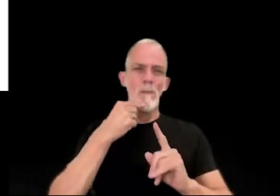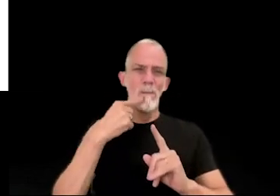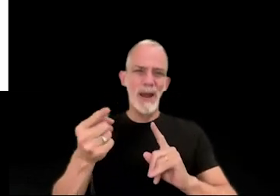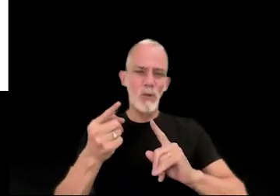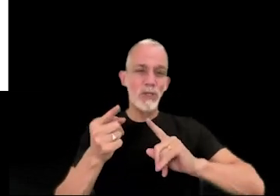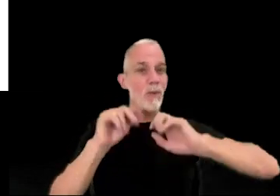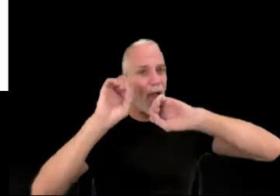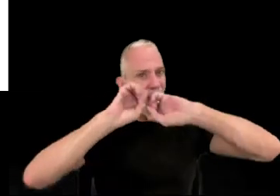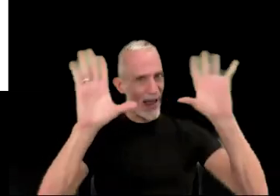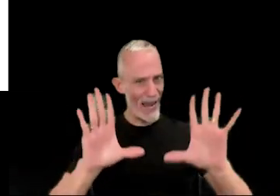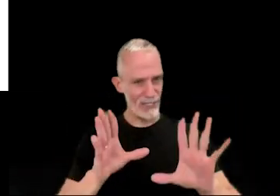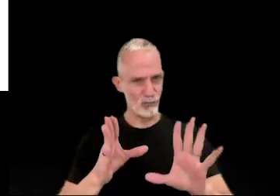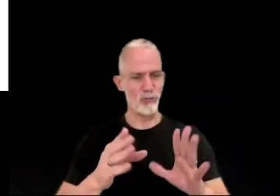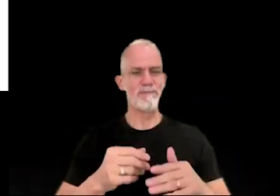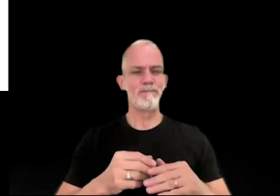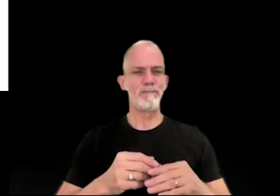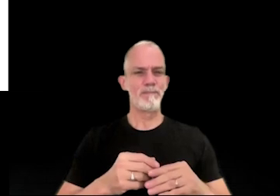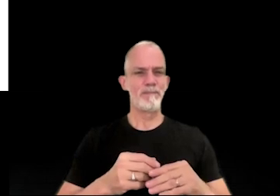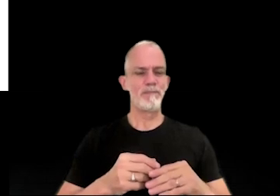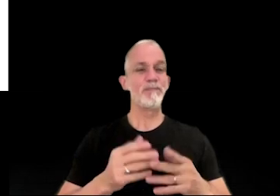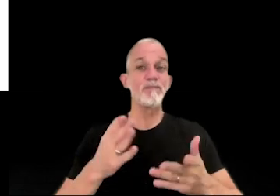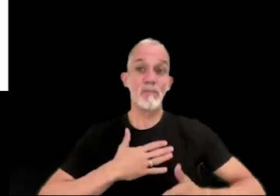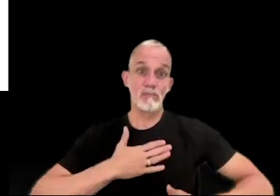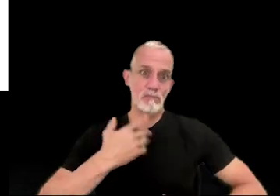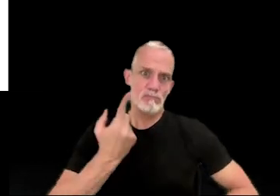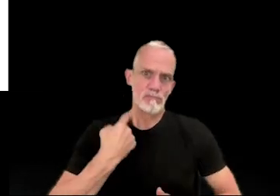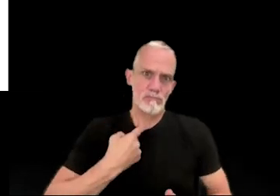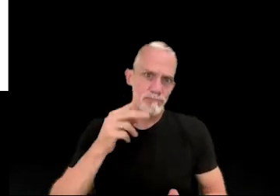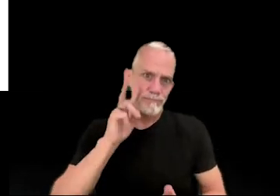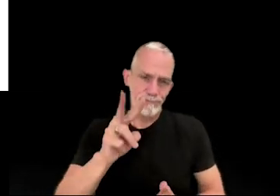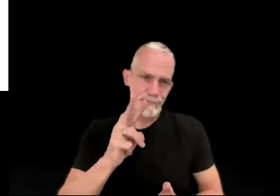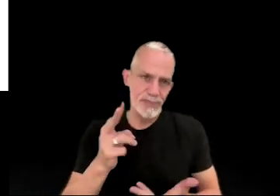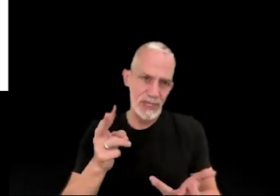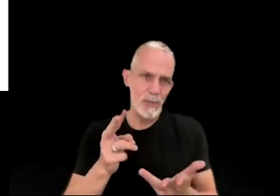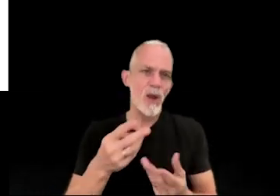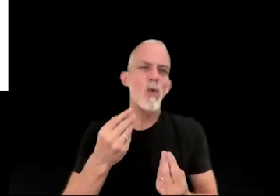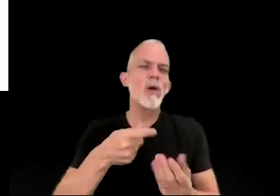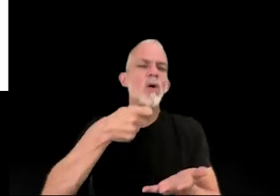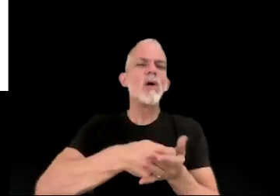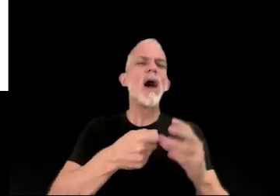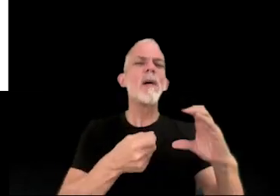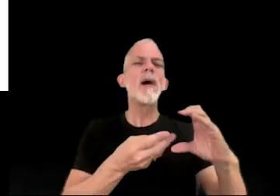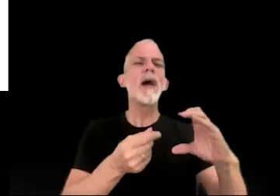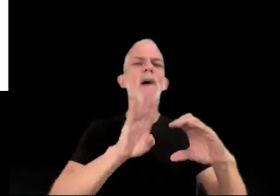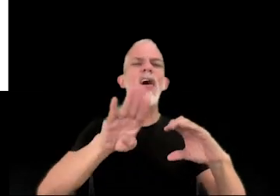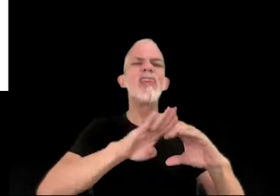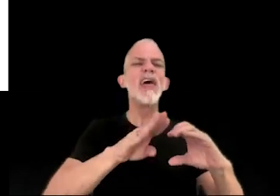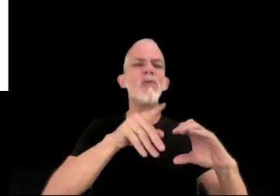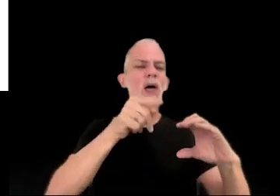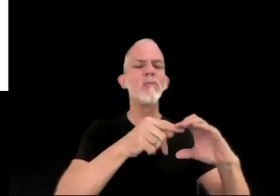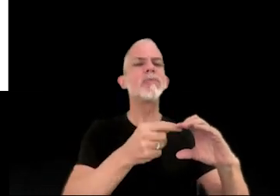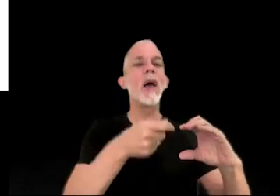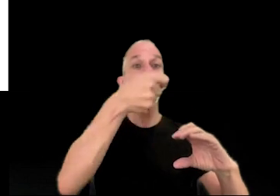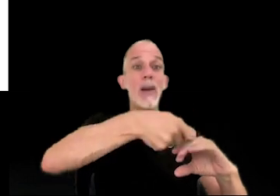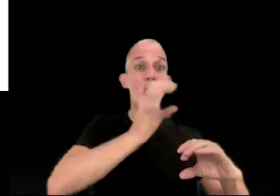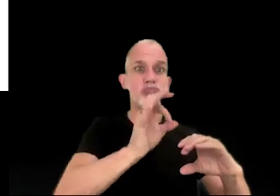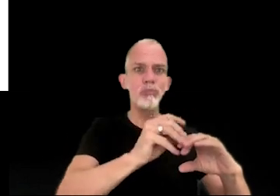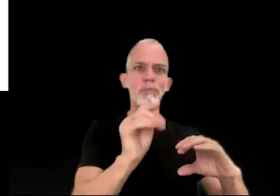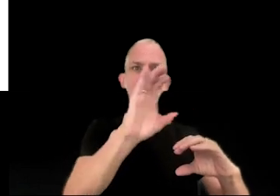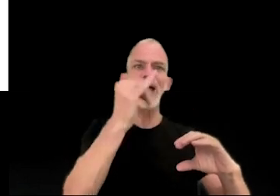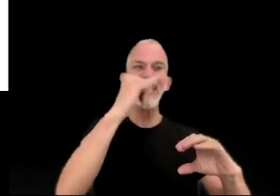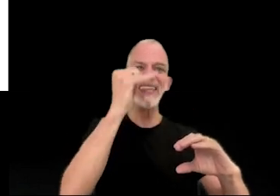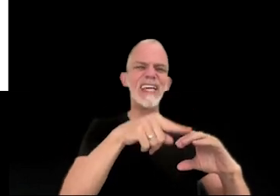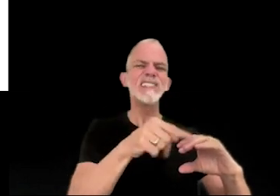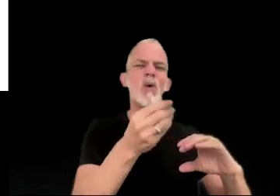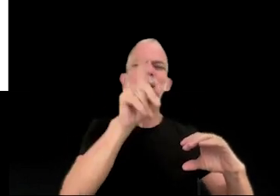aclaración. Nosotros tenemos que ver cuándo se pagó el capital que dio origen a esos intereses. Si